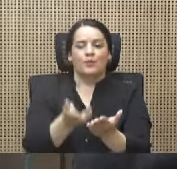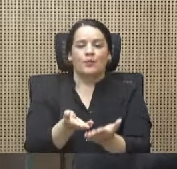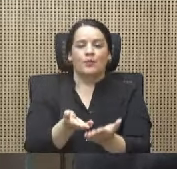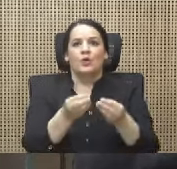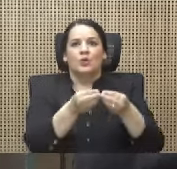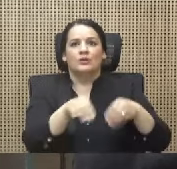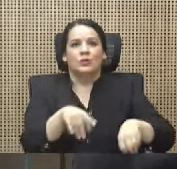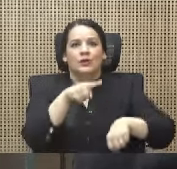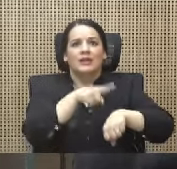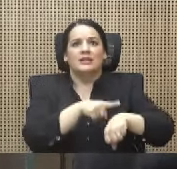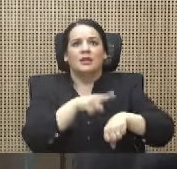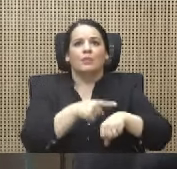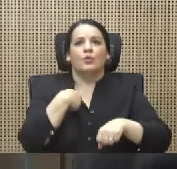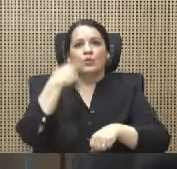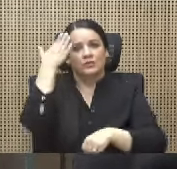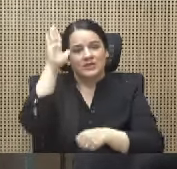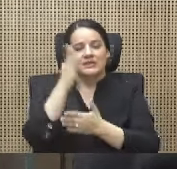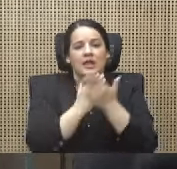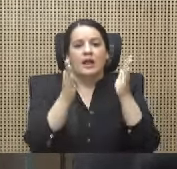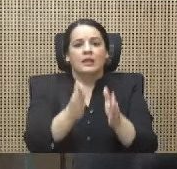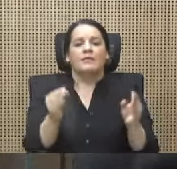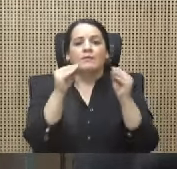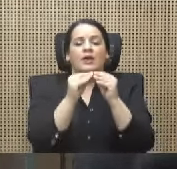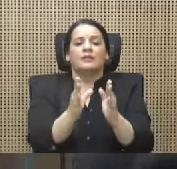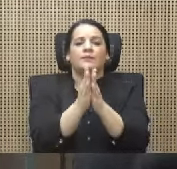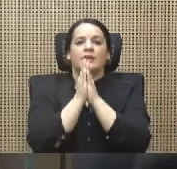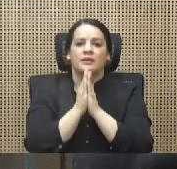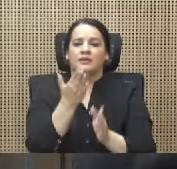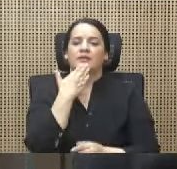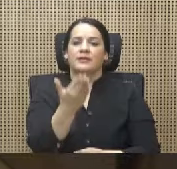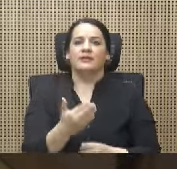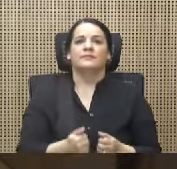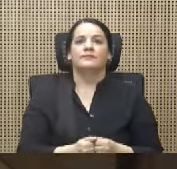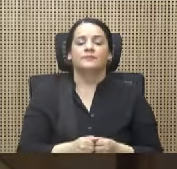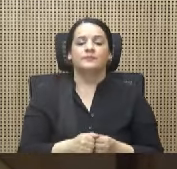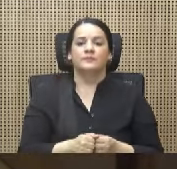el tiempo o si alguien más lo solicita. Gracias.